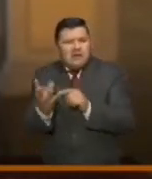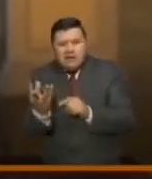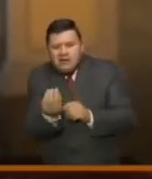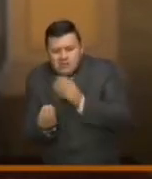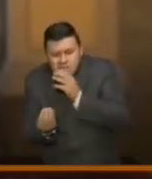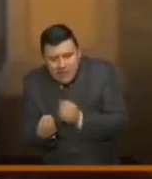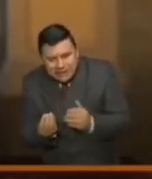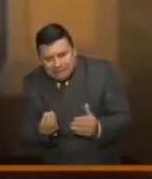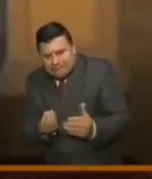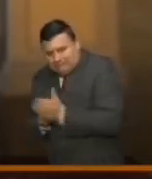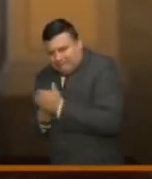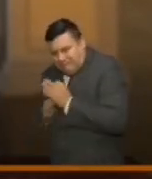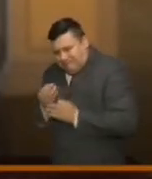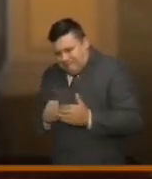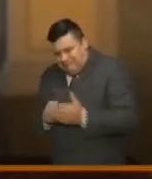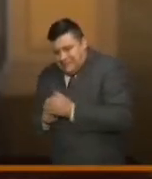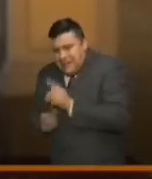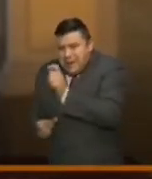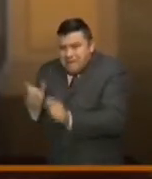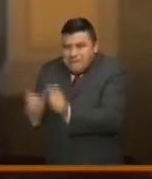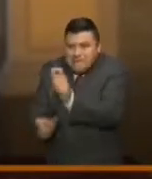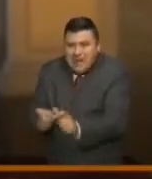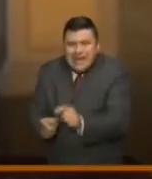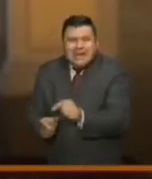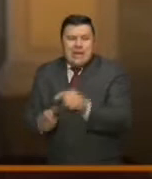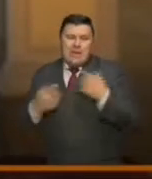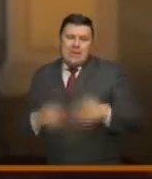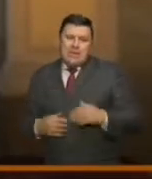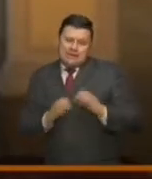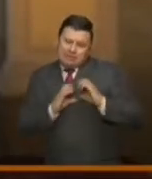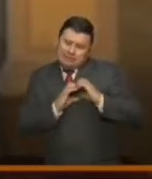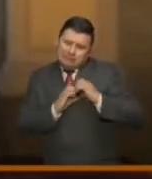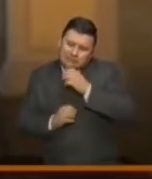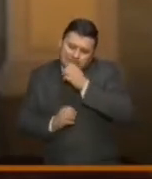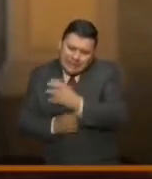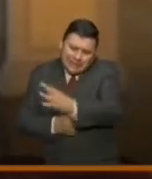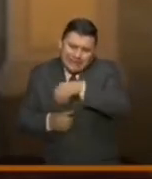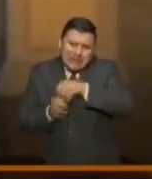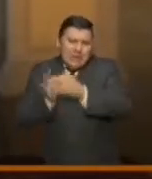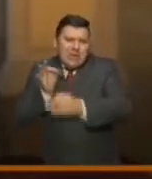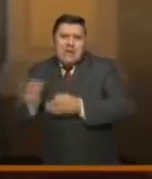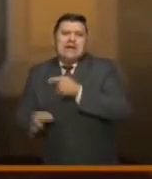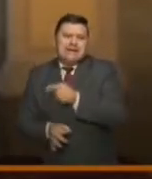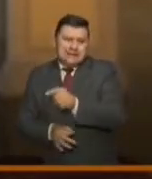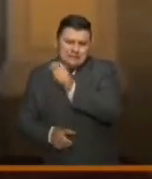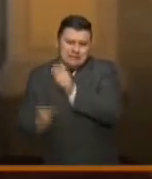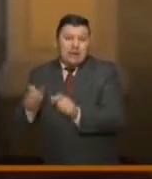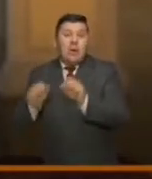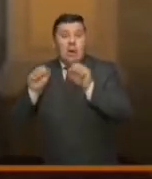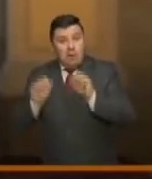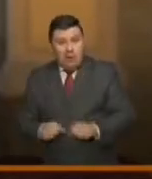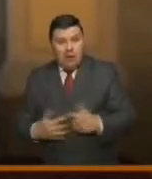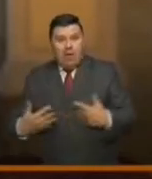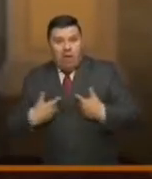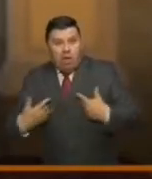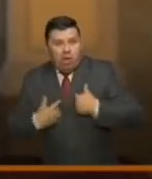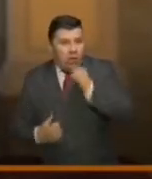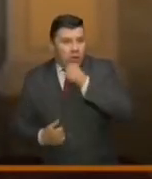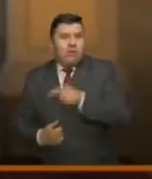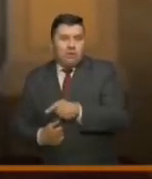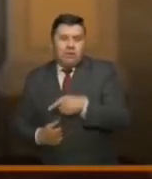ellos a esas personas que están en nuestros corazones y que pueden ser las víctimas